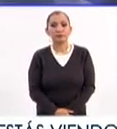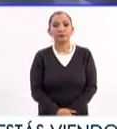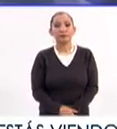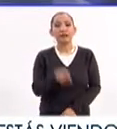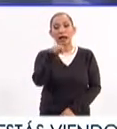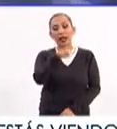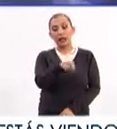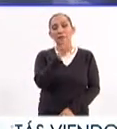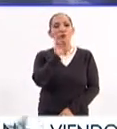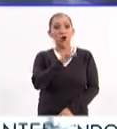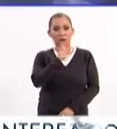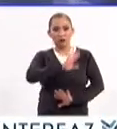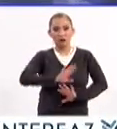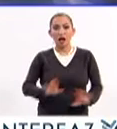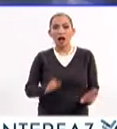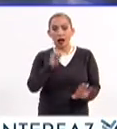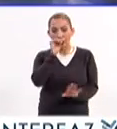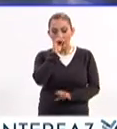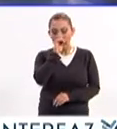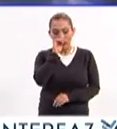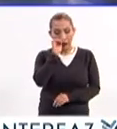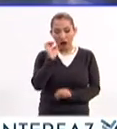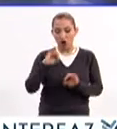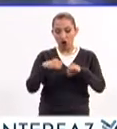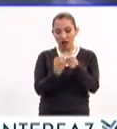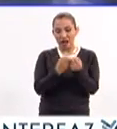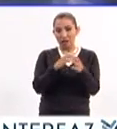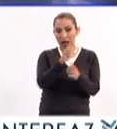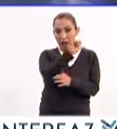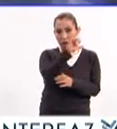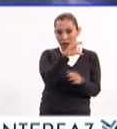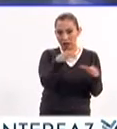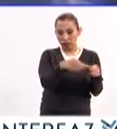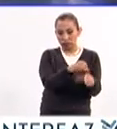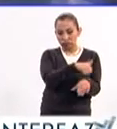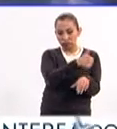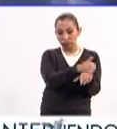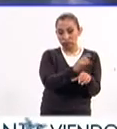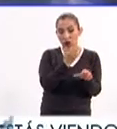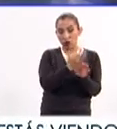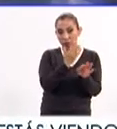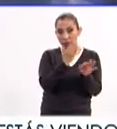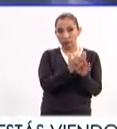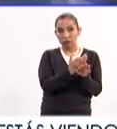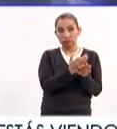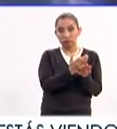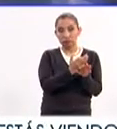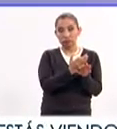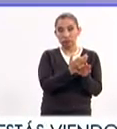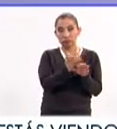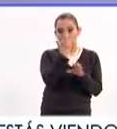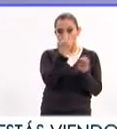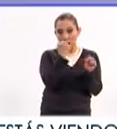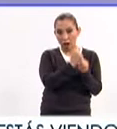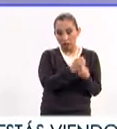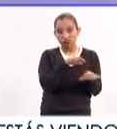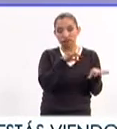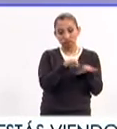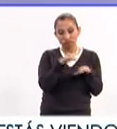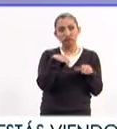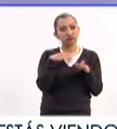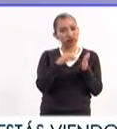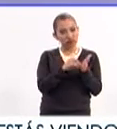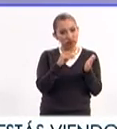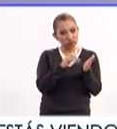Ella incluso ya hizo una organización civil que hasta la fecha, después de 8 años, sigue